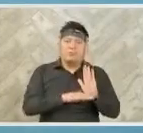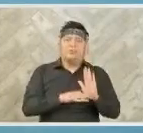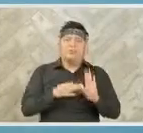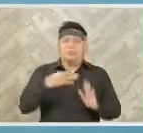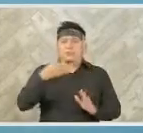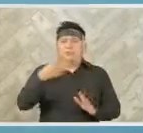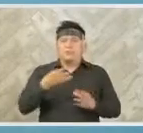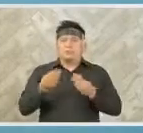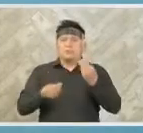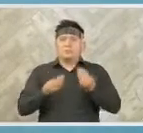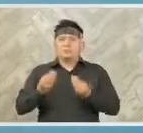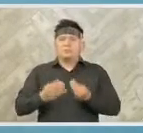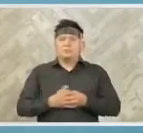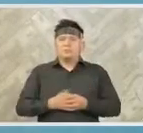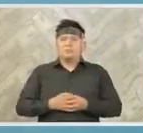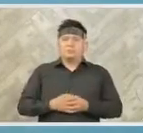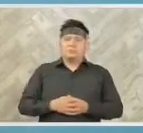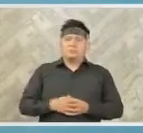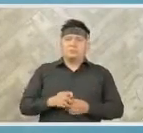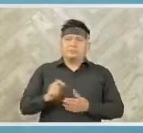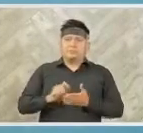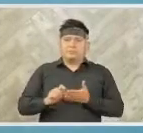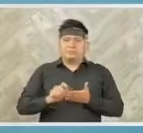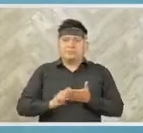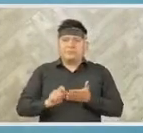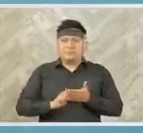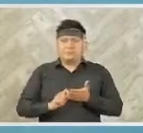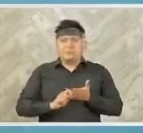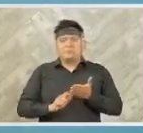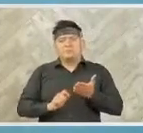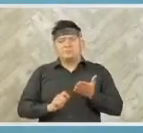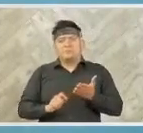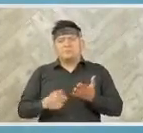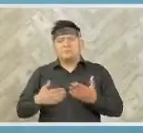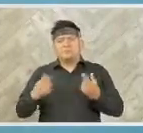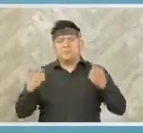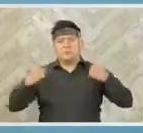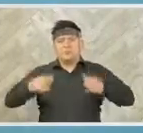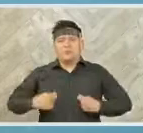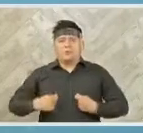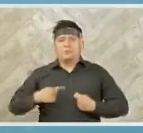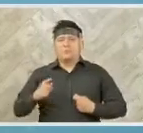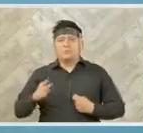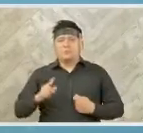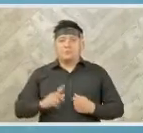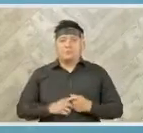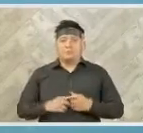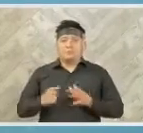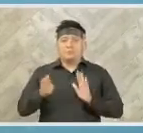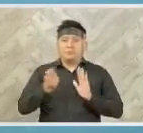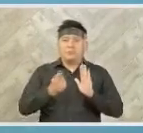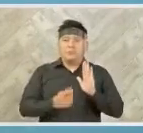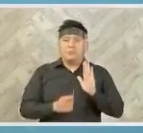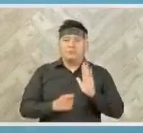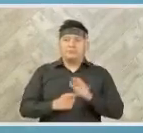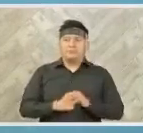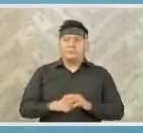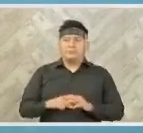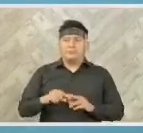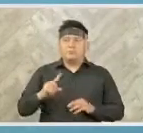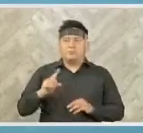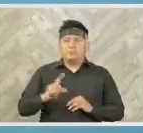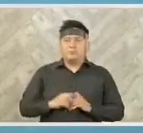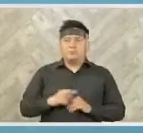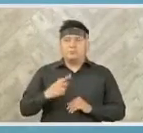realmente pueden hacer incidencia, que es su rol dentro de la implementación de la política pública. Con esta mesa de víctimas, en el año